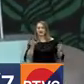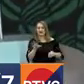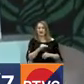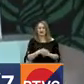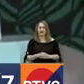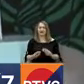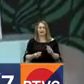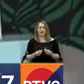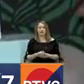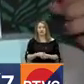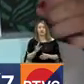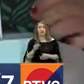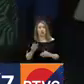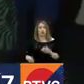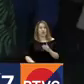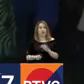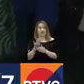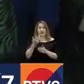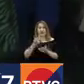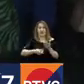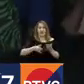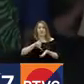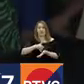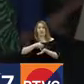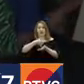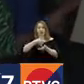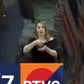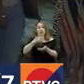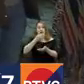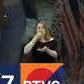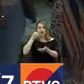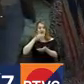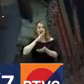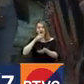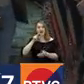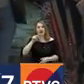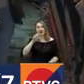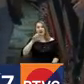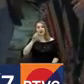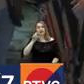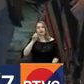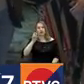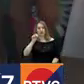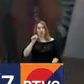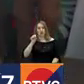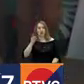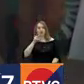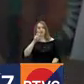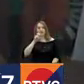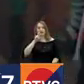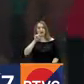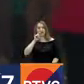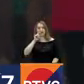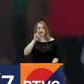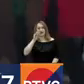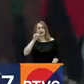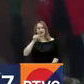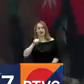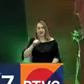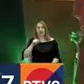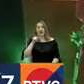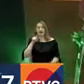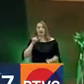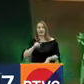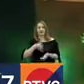novedades de esta edición especial fue el premio al mejor videoclip que se lo llevó en nelson velandia con des olvido este fue entregado por digo